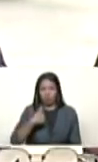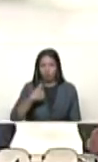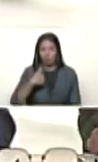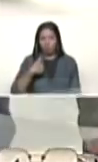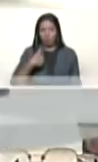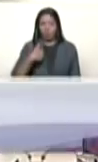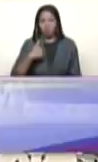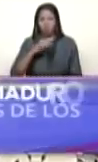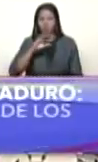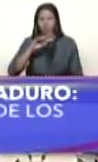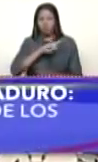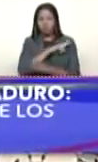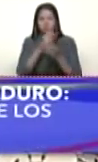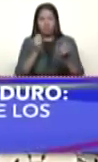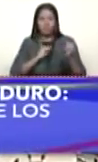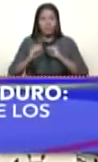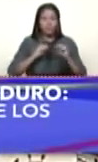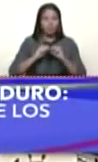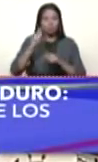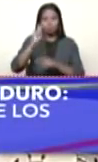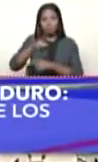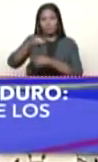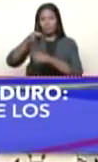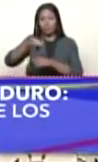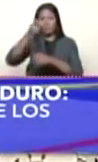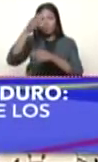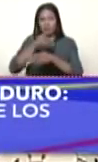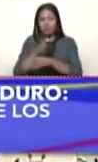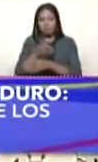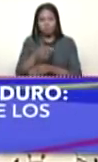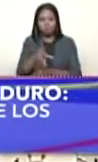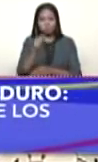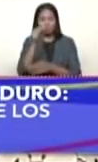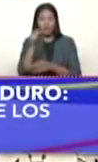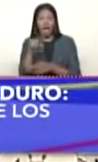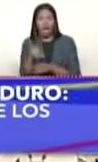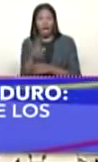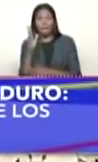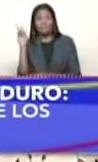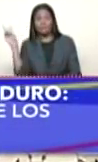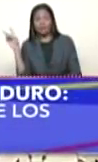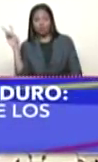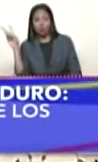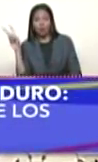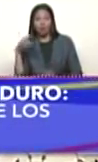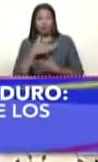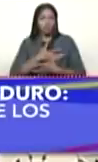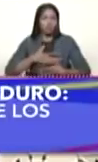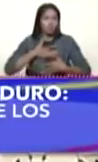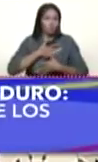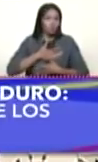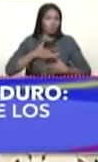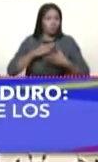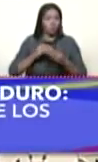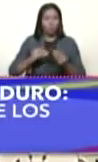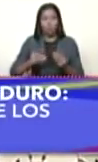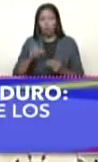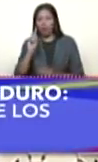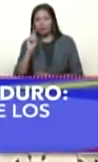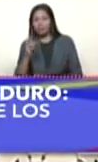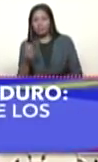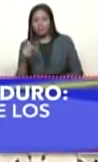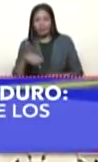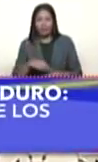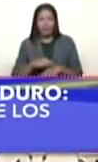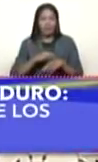con un poderoso movimiento de pesca en Venezuela y que Venezuela satisfaga todas las necesidades de proteína